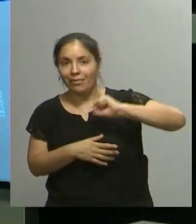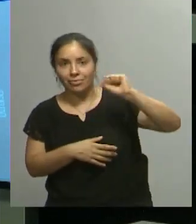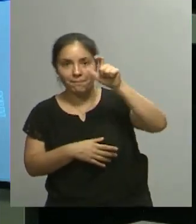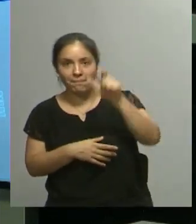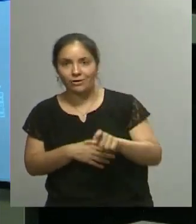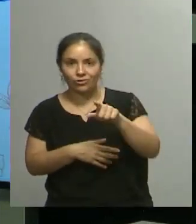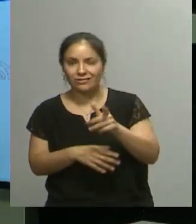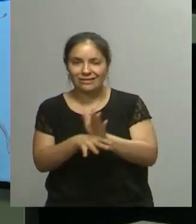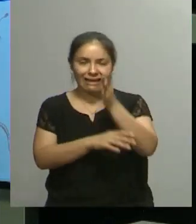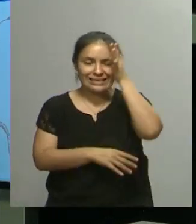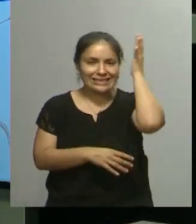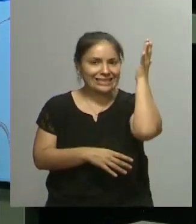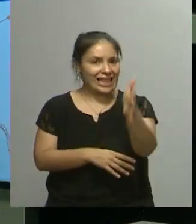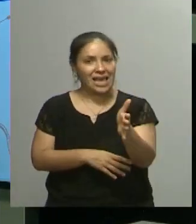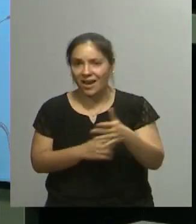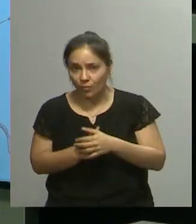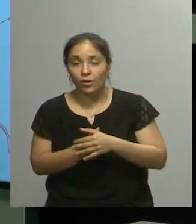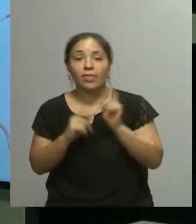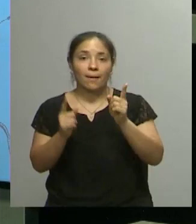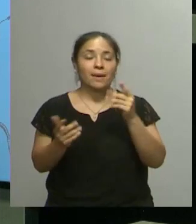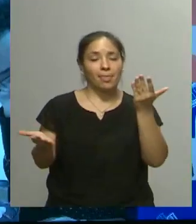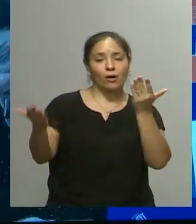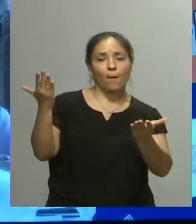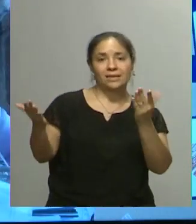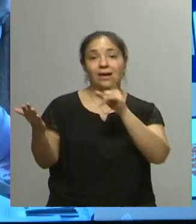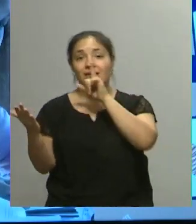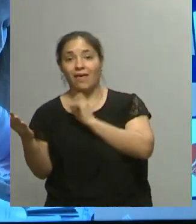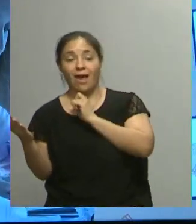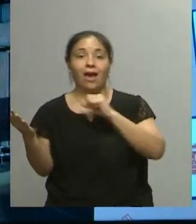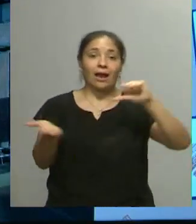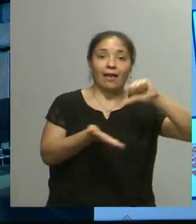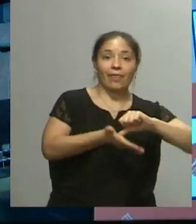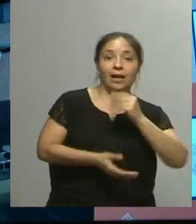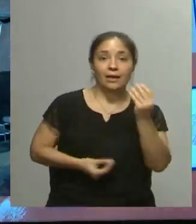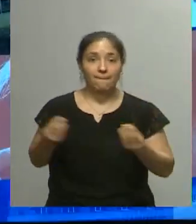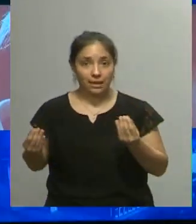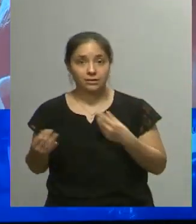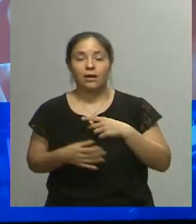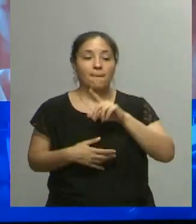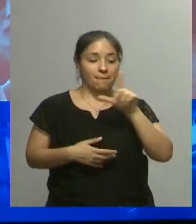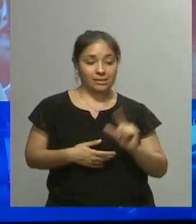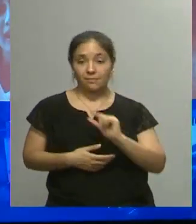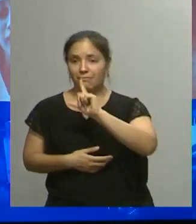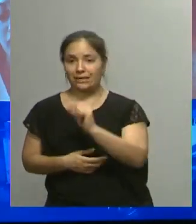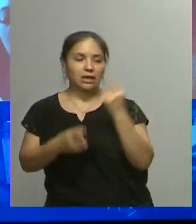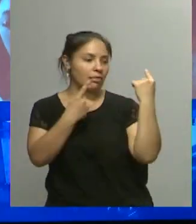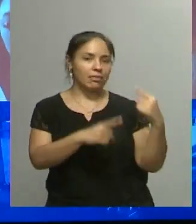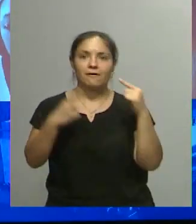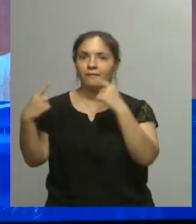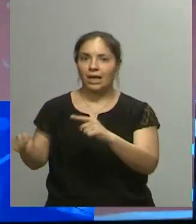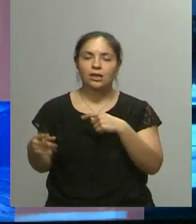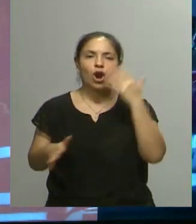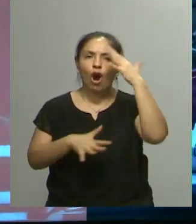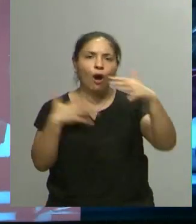esto de hacer esa diferencia entre lo que pasa en Irán y en Qatar. Son países muy diferentes, se los confunde